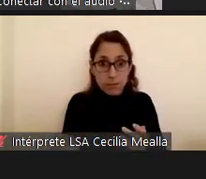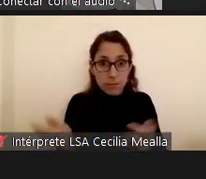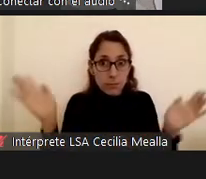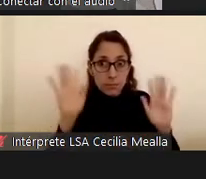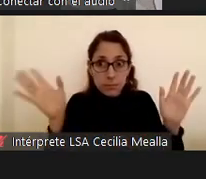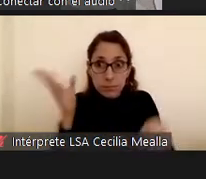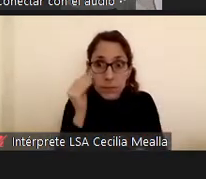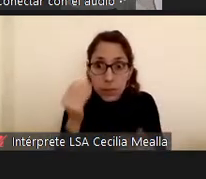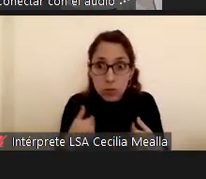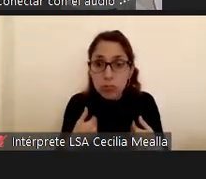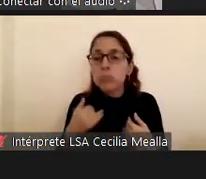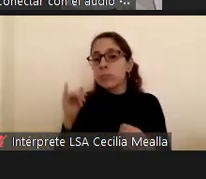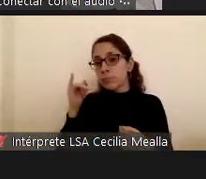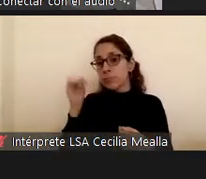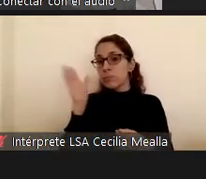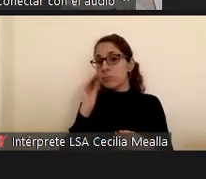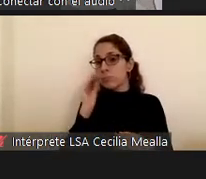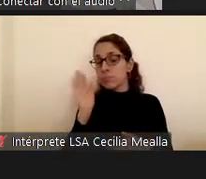Se escucha, se escucha.